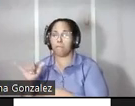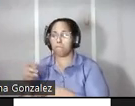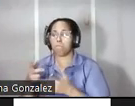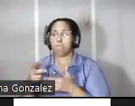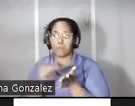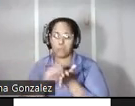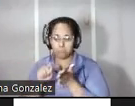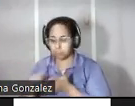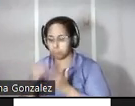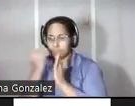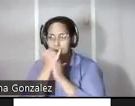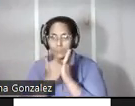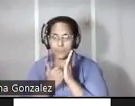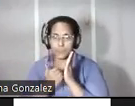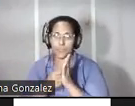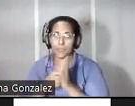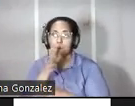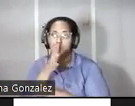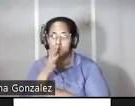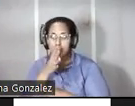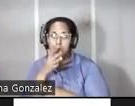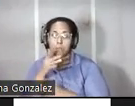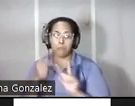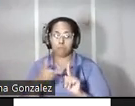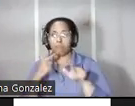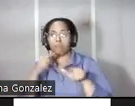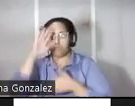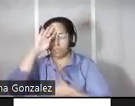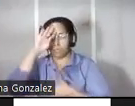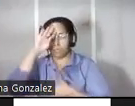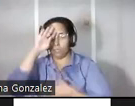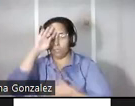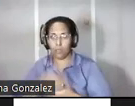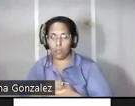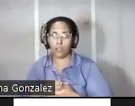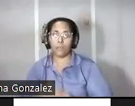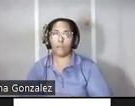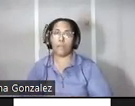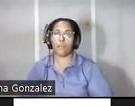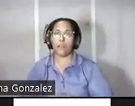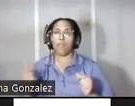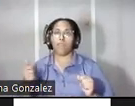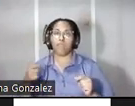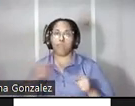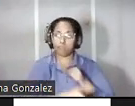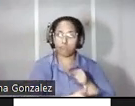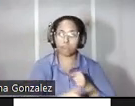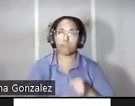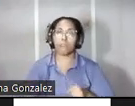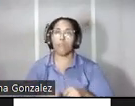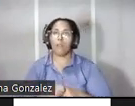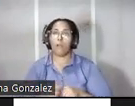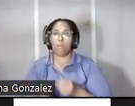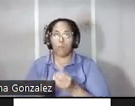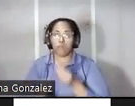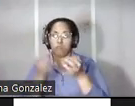estudio que las madres que matan a sus hijos a propósito tienden a usar tanto armas cortantes como